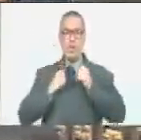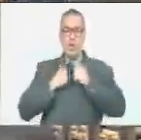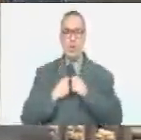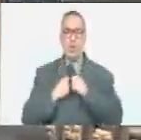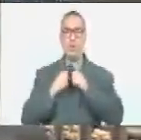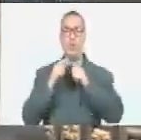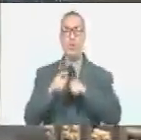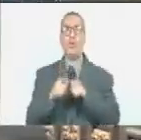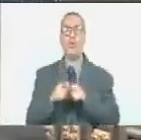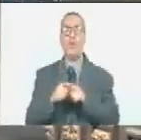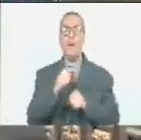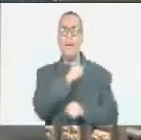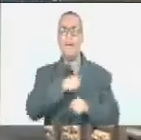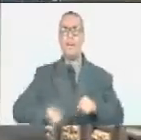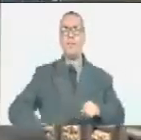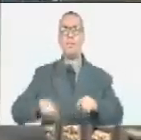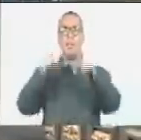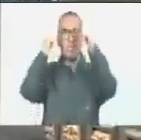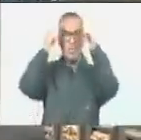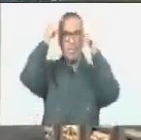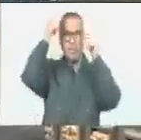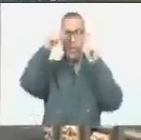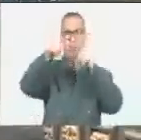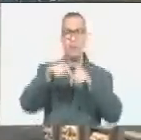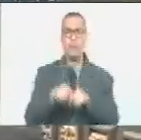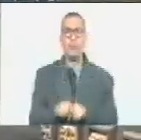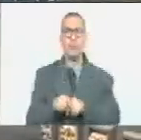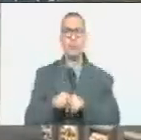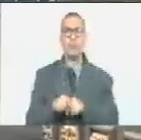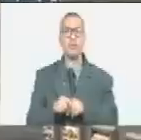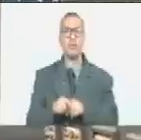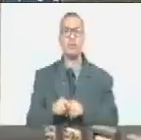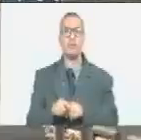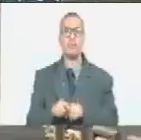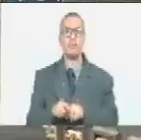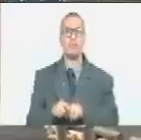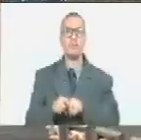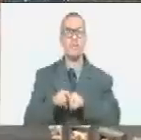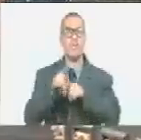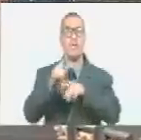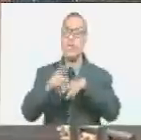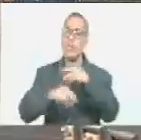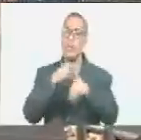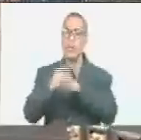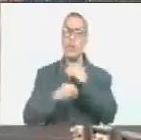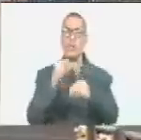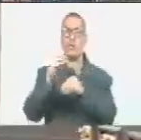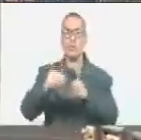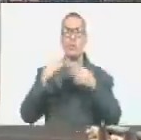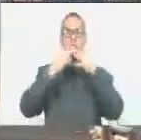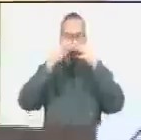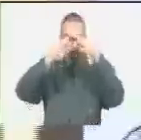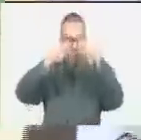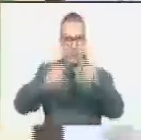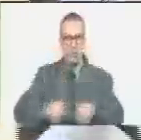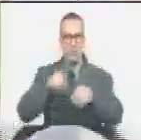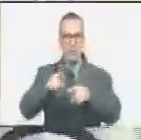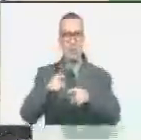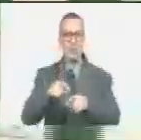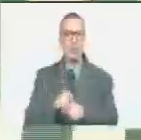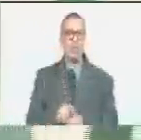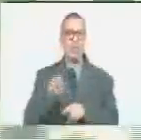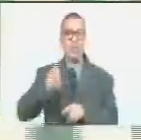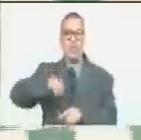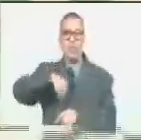junto al presidente Hugo Chávez lo llevó y lo convirtió en una verdadera realidad. Están aquí